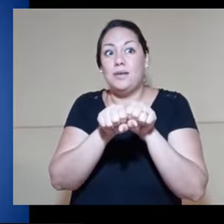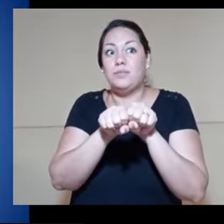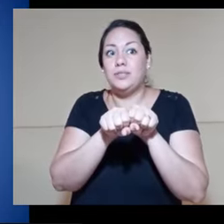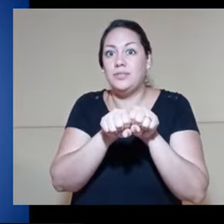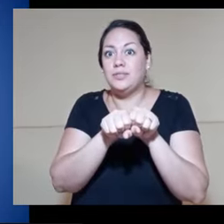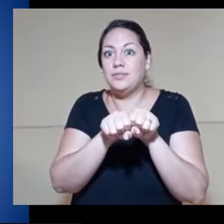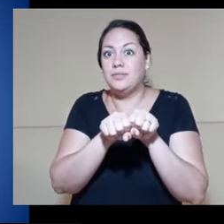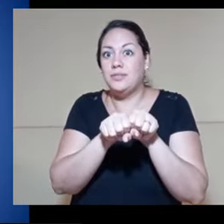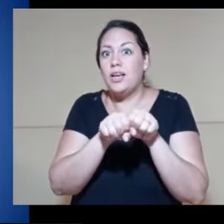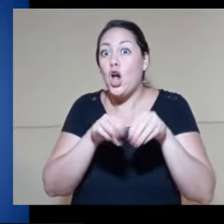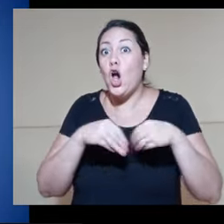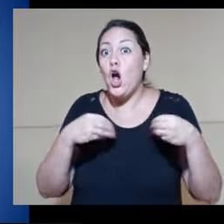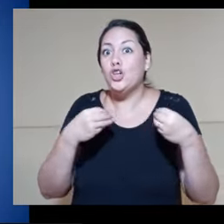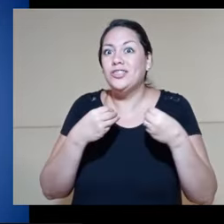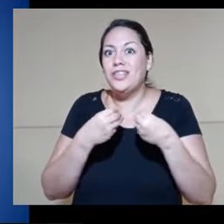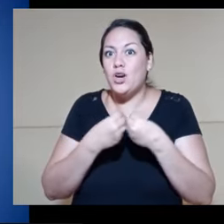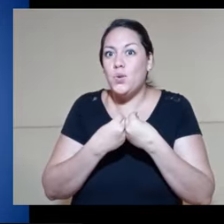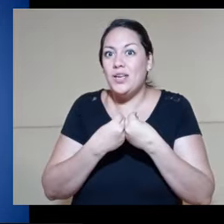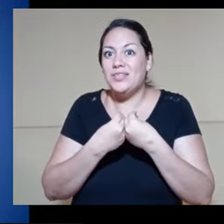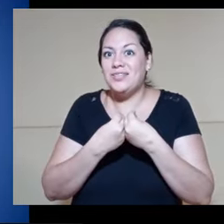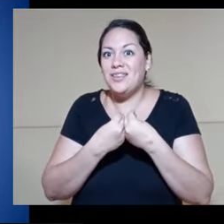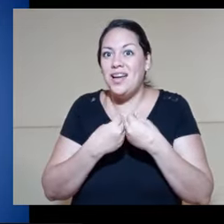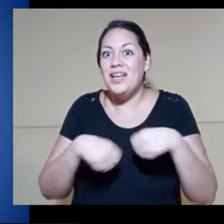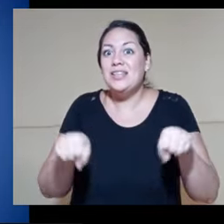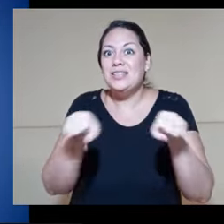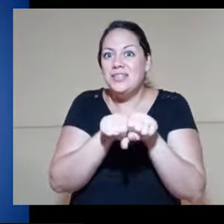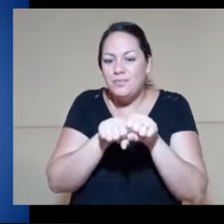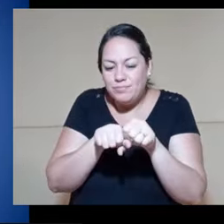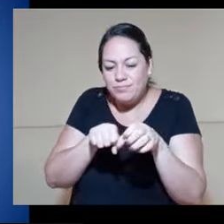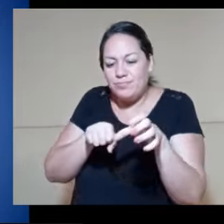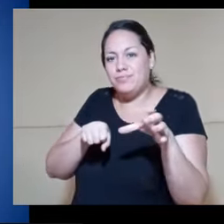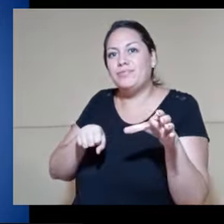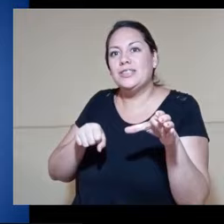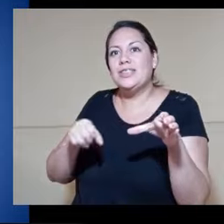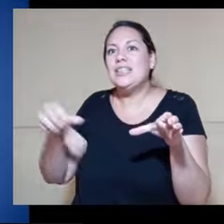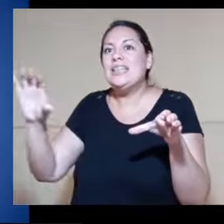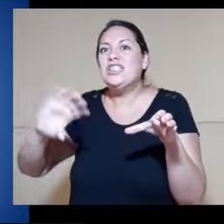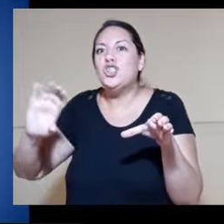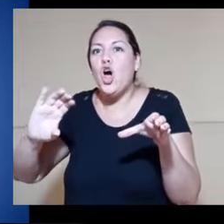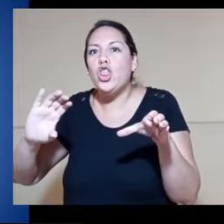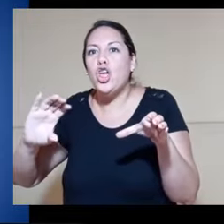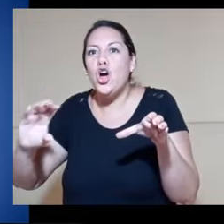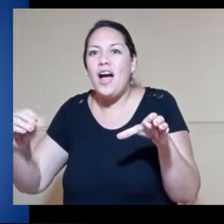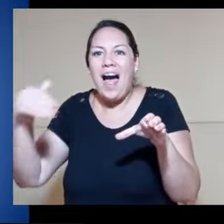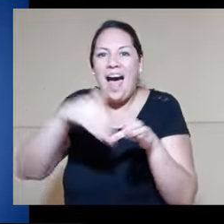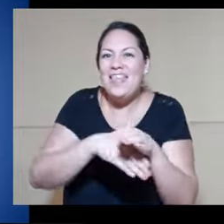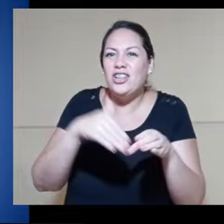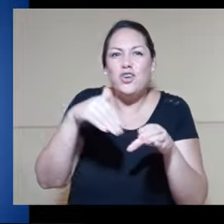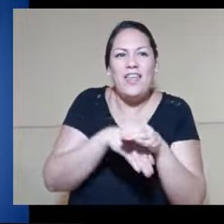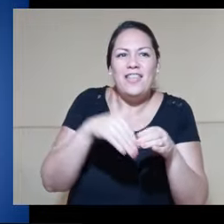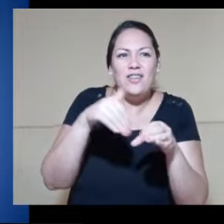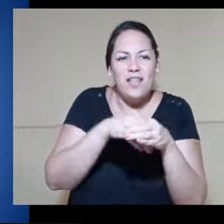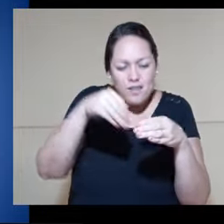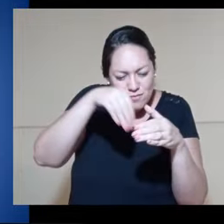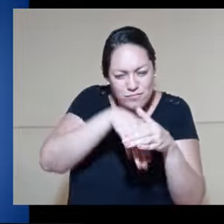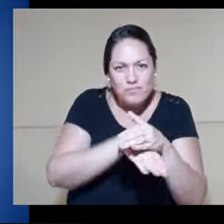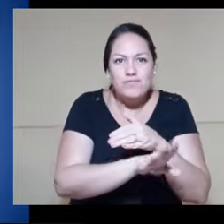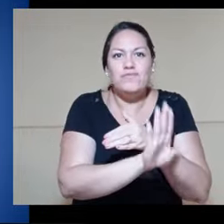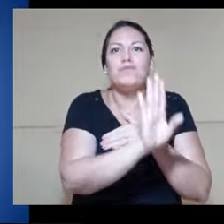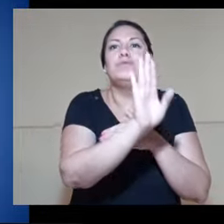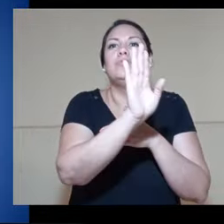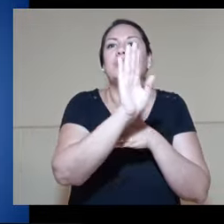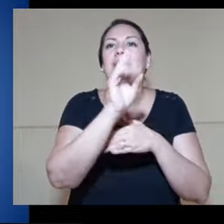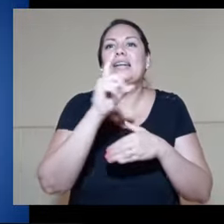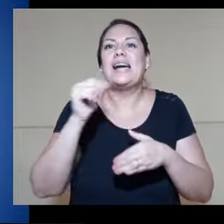Fíjense las consecuencias que tiene la sinapsis. Se abren los canales de sodio, empieza a entrar el sodio a la célula,